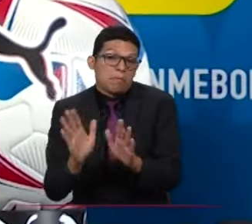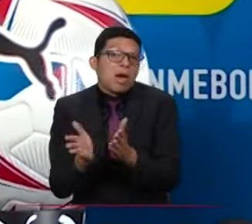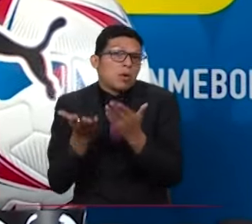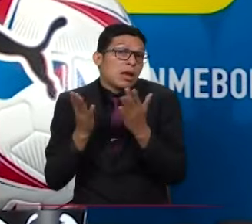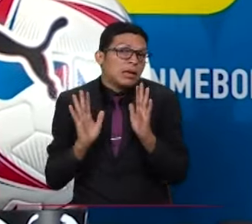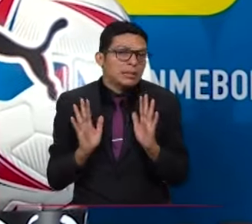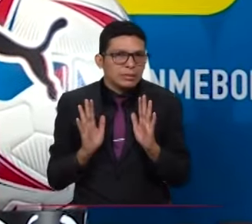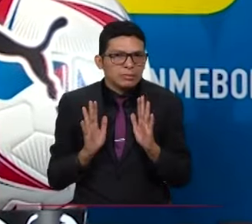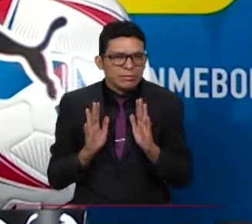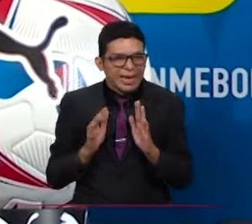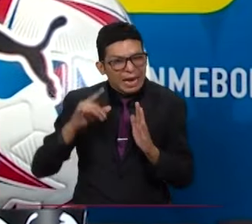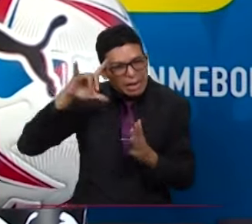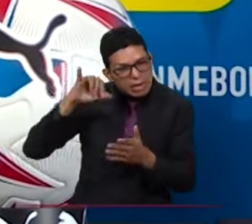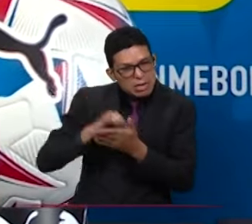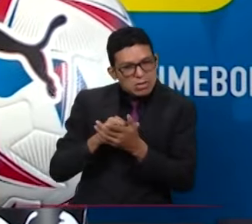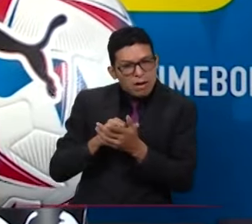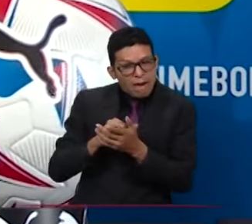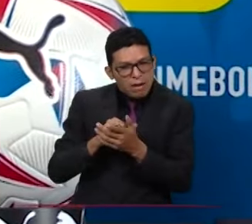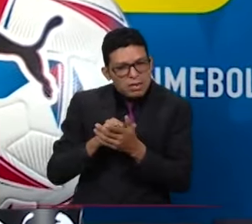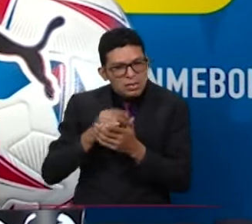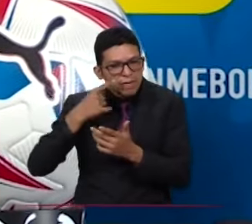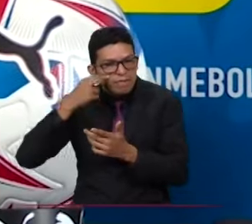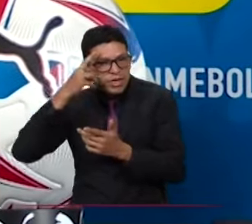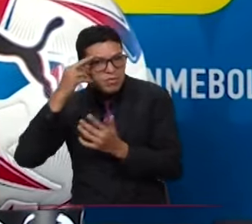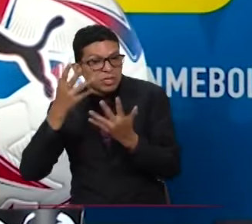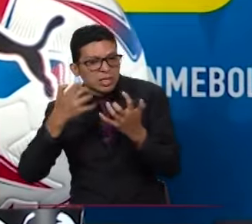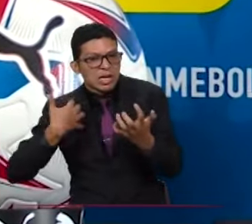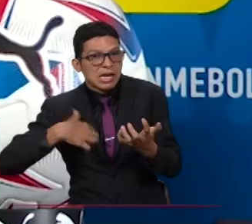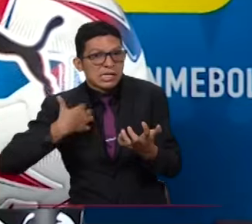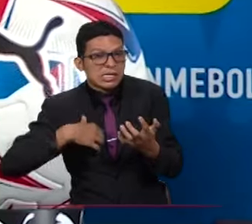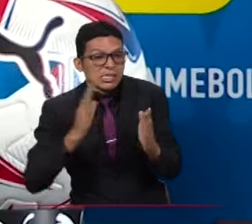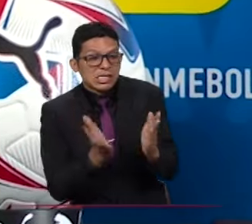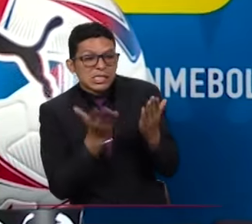no de ninguna manera creo que hayan